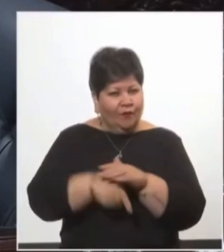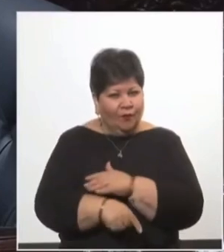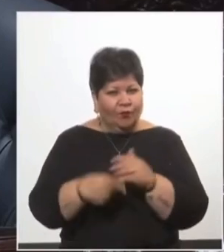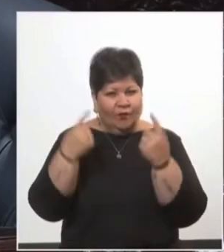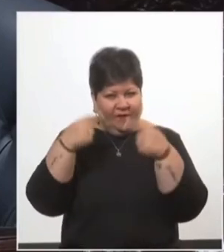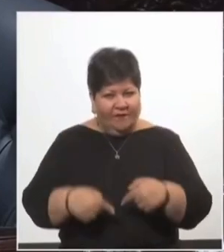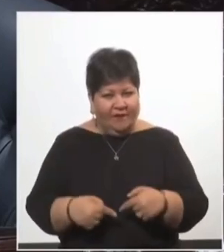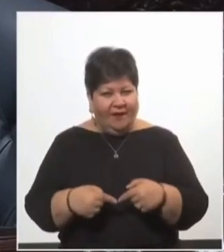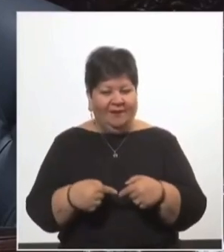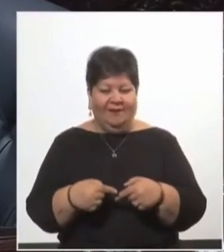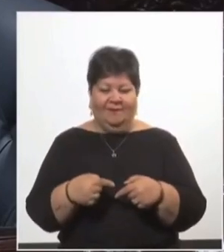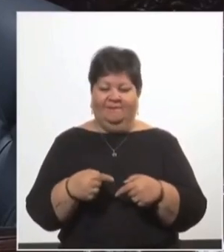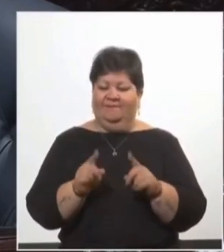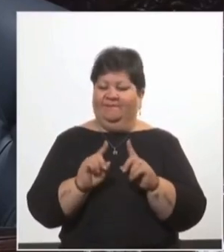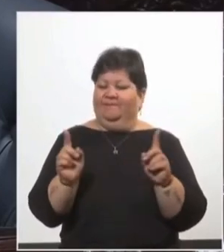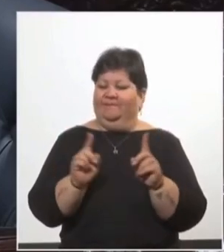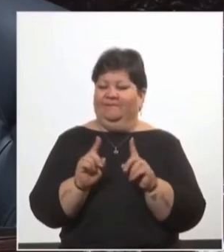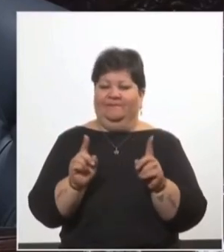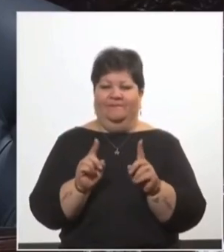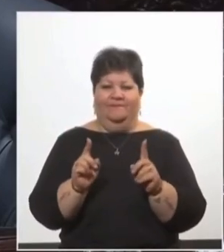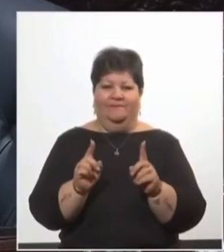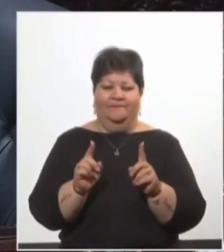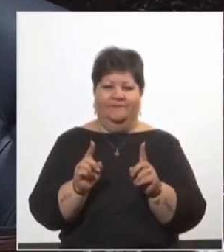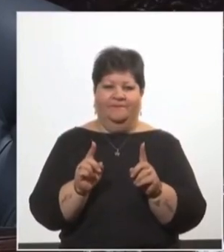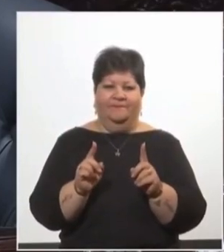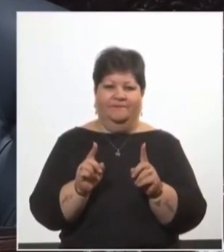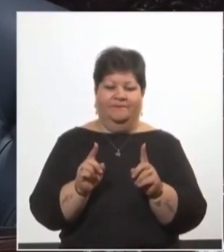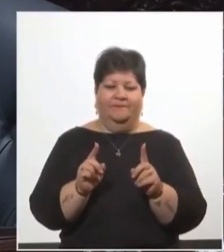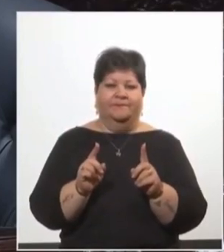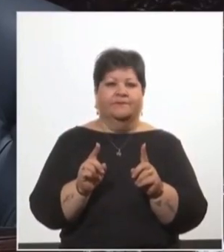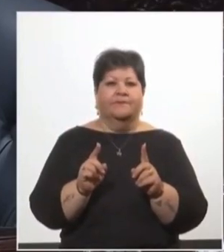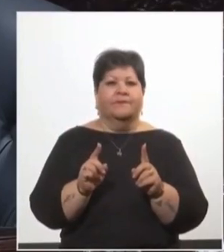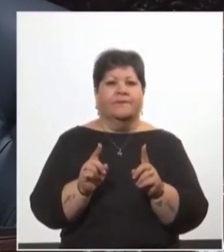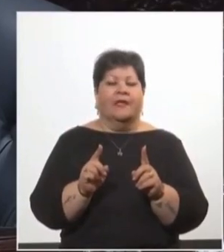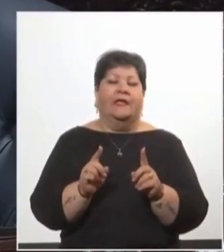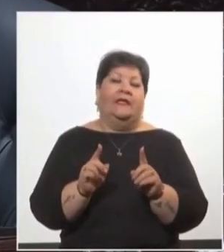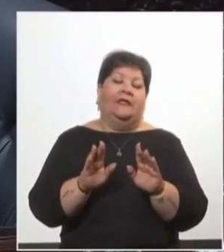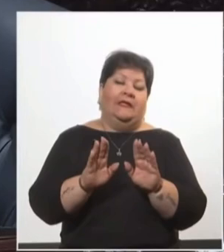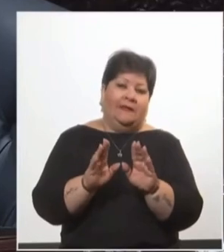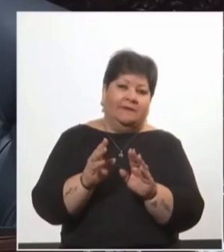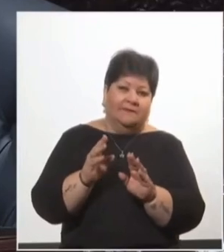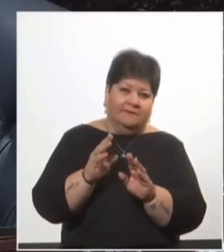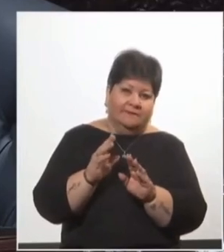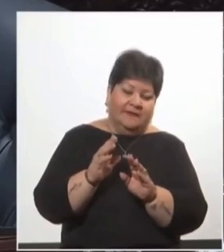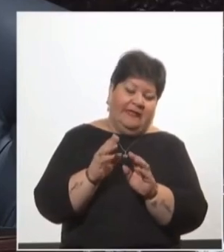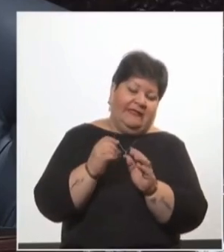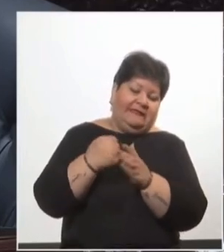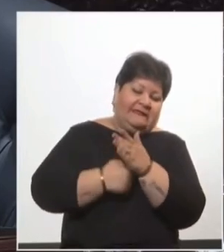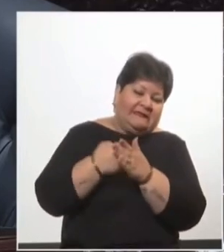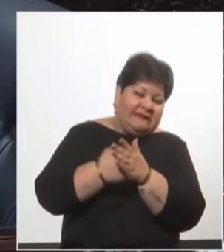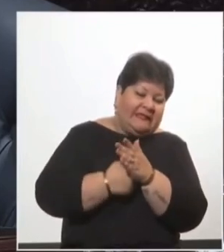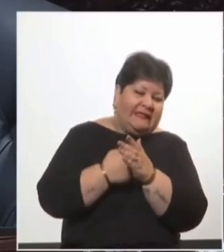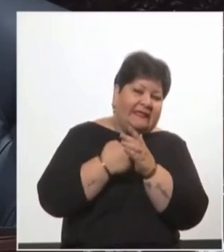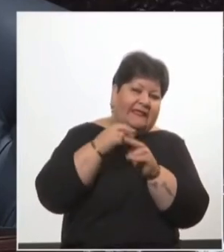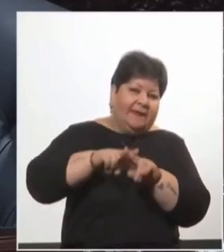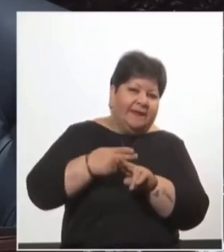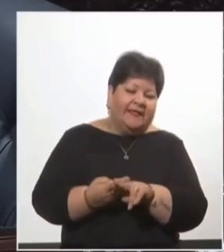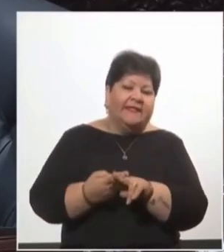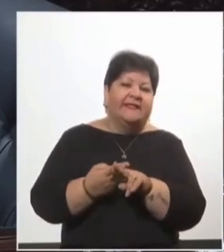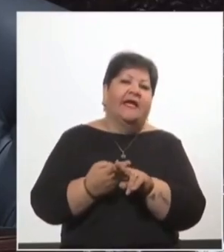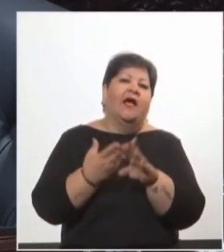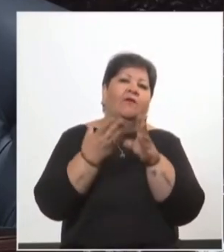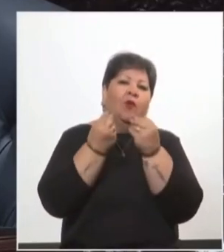el tema, es mucho más discutible. Y permítanos insistir y reivindicar que hubo